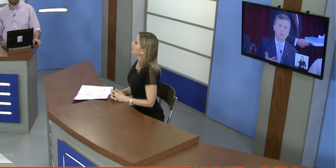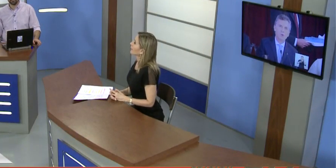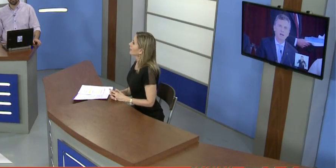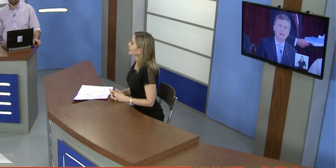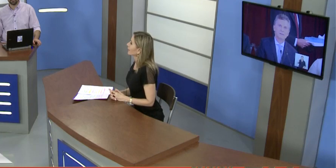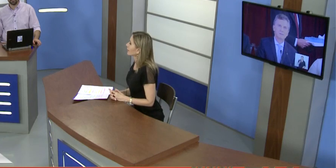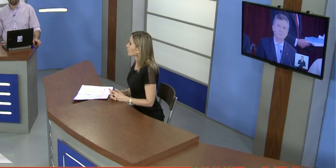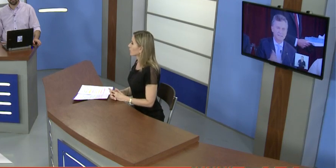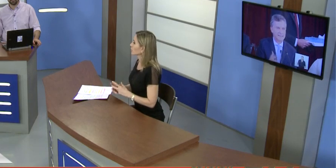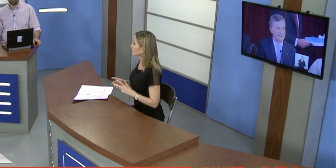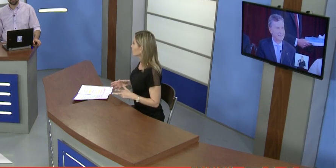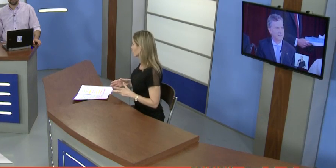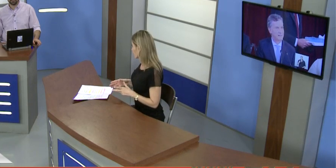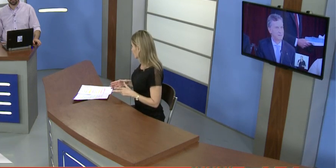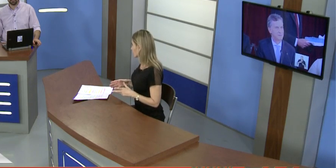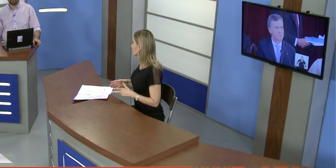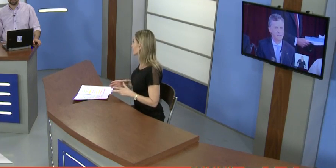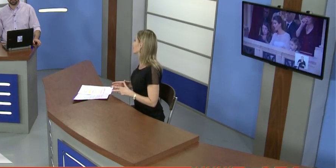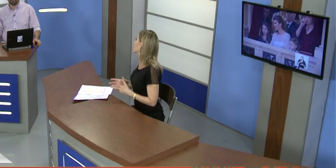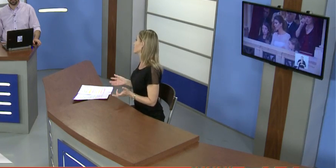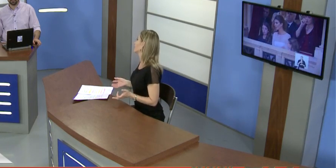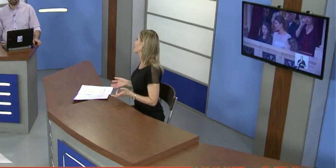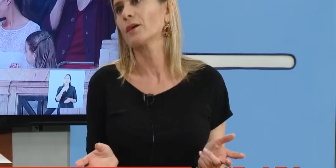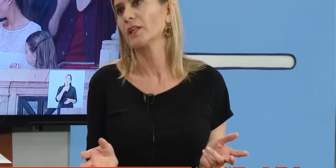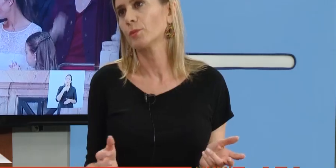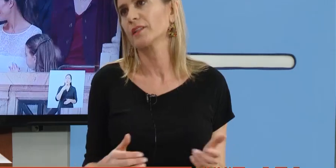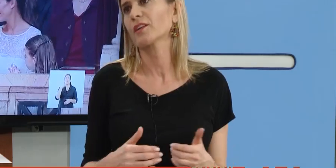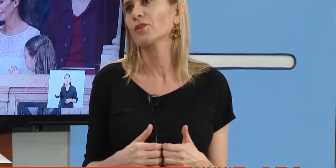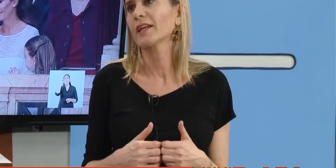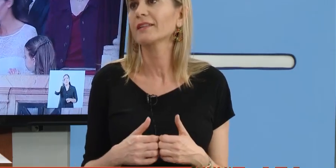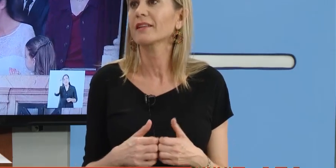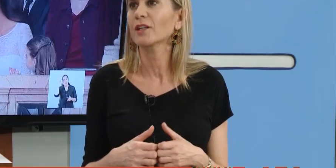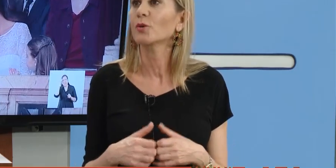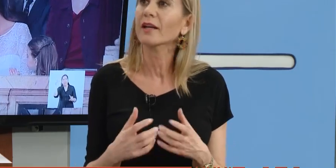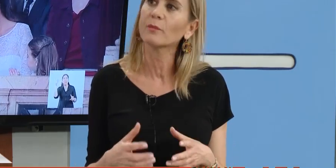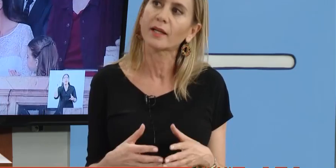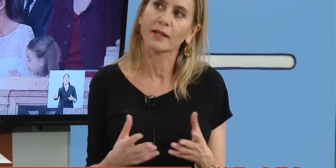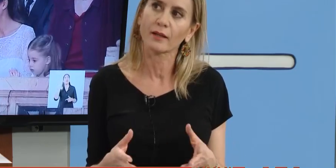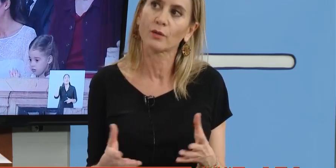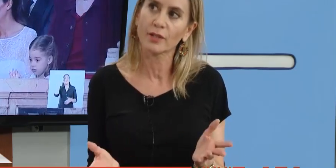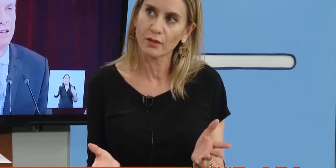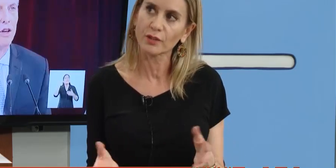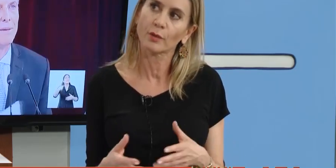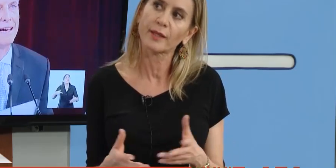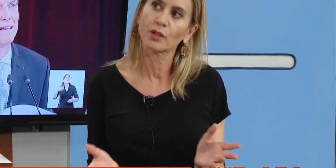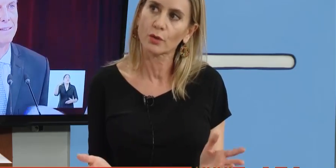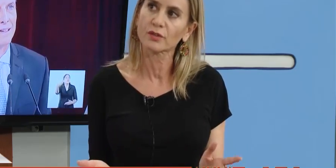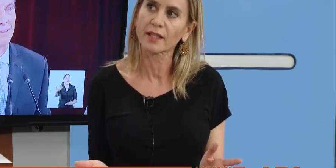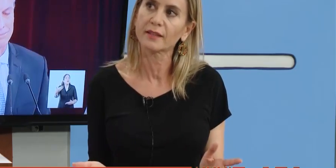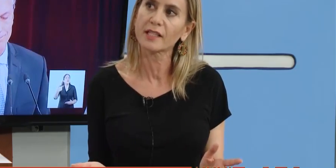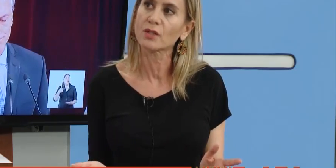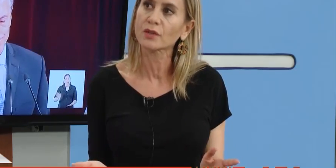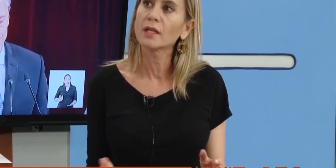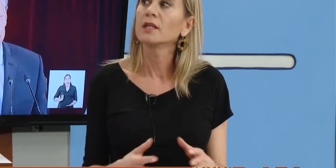destacar es que, bueno, en estos discursos también siempre se llama la unidad, porque ya no es que se gobierne para quienes lo votaron, sino para todos